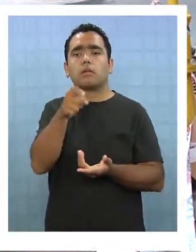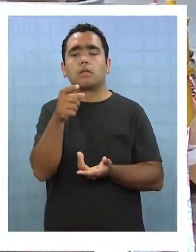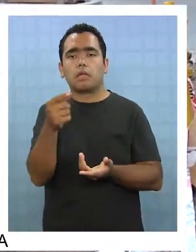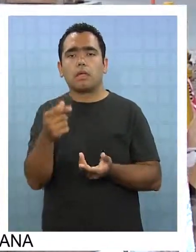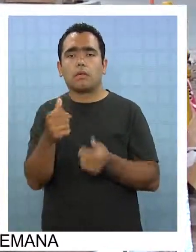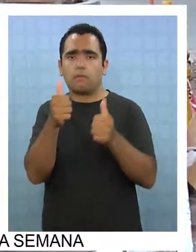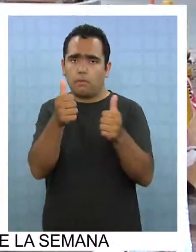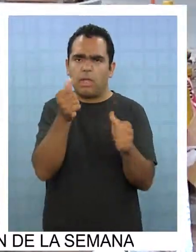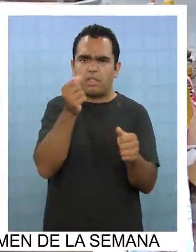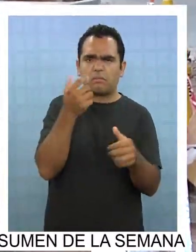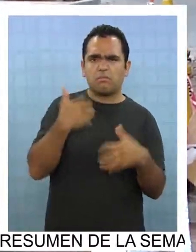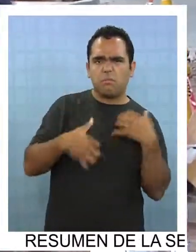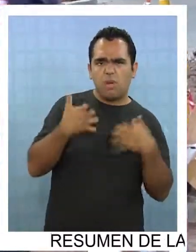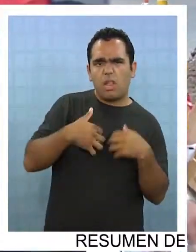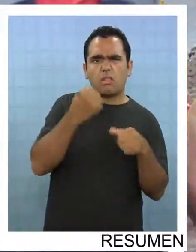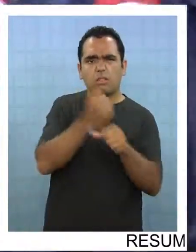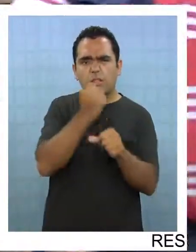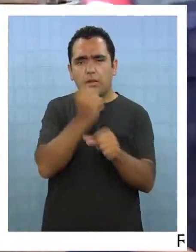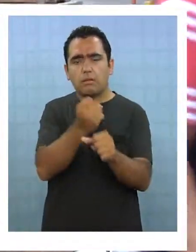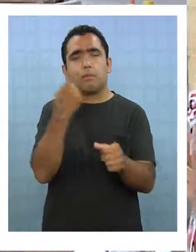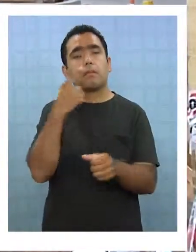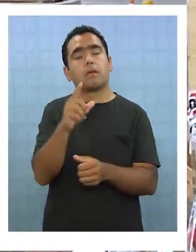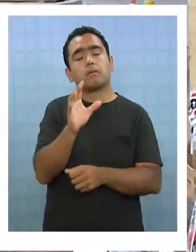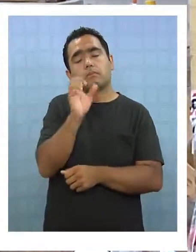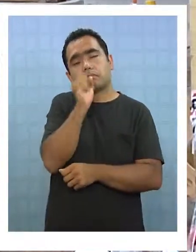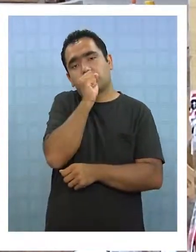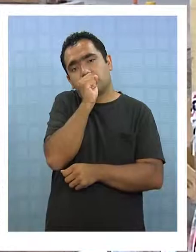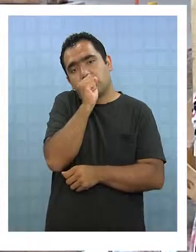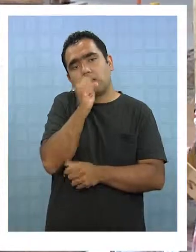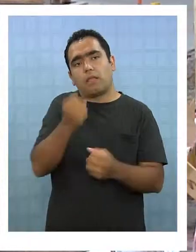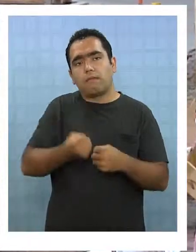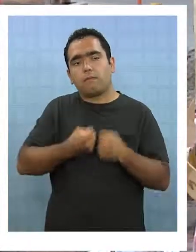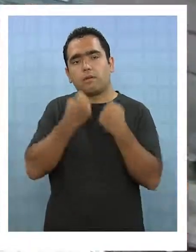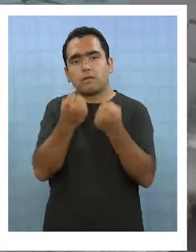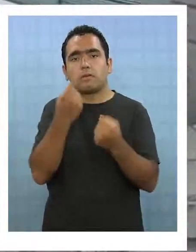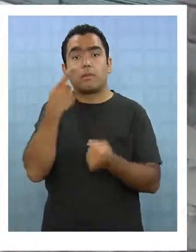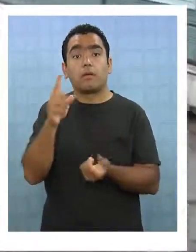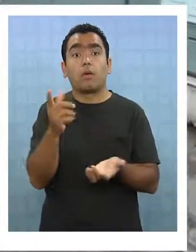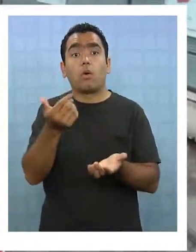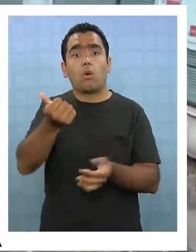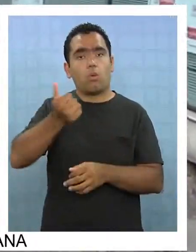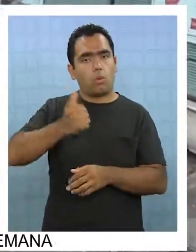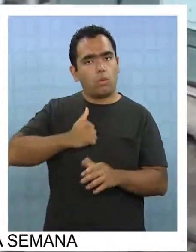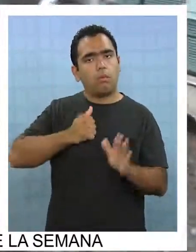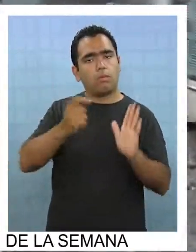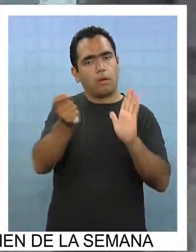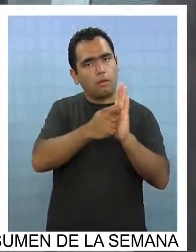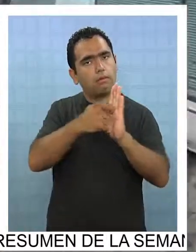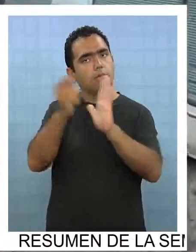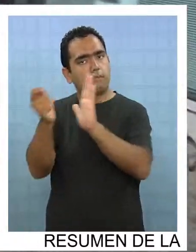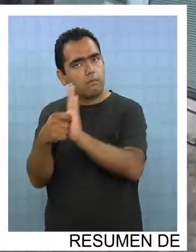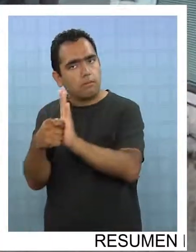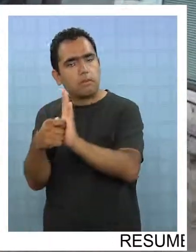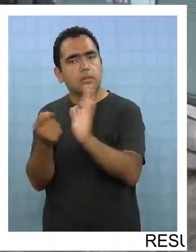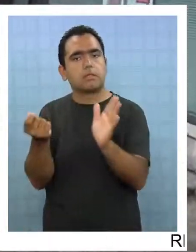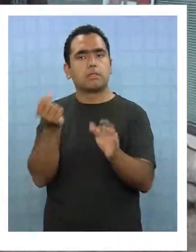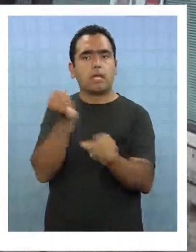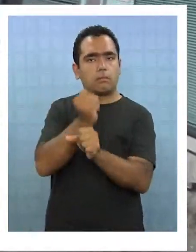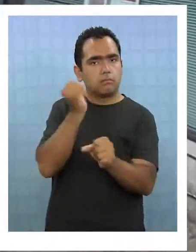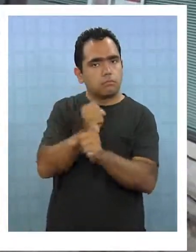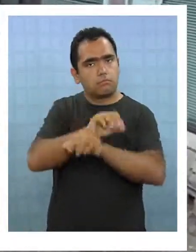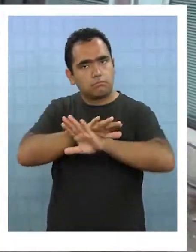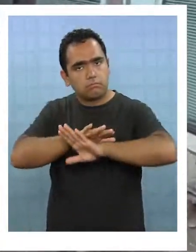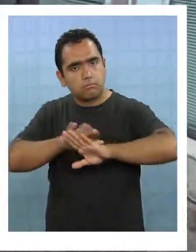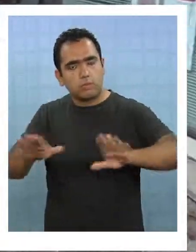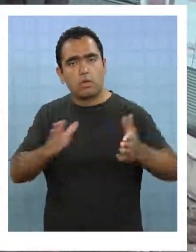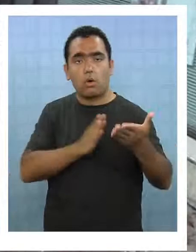bien son molestos los trabajos que se realizan, vale la pena el esfuerzo. Pero esperan que se cumplan con los plazos establecidos para terminar